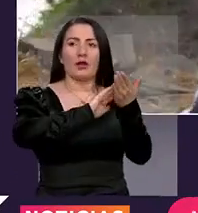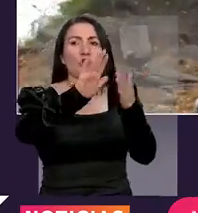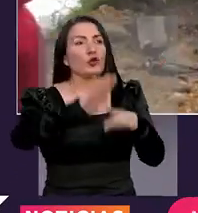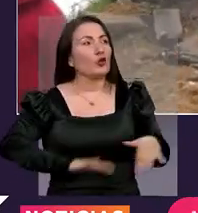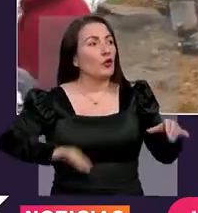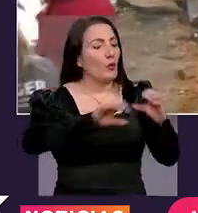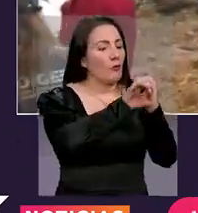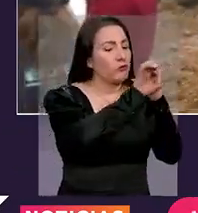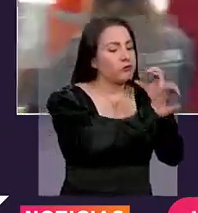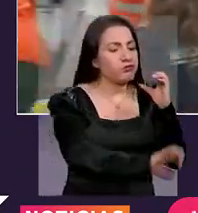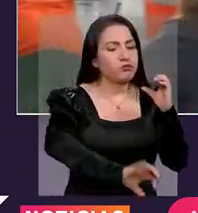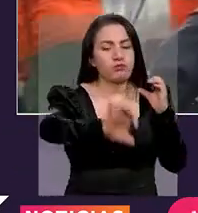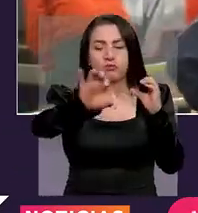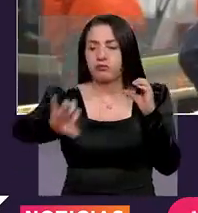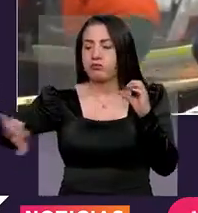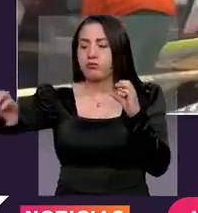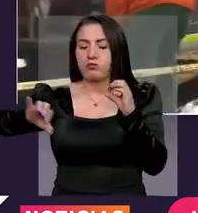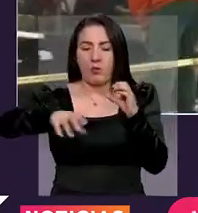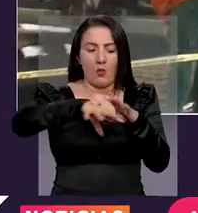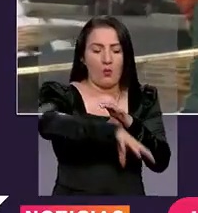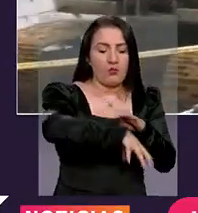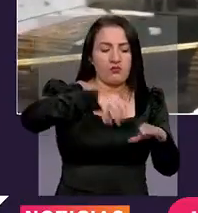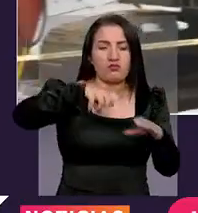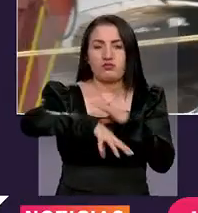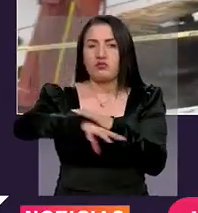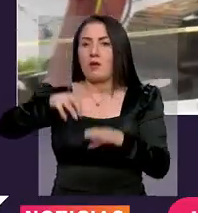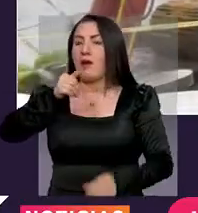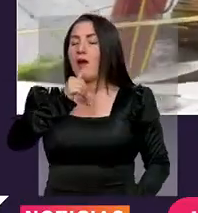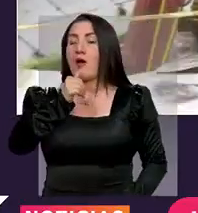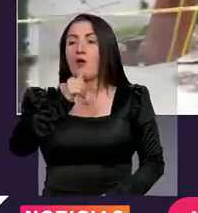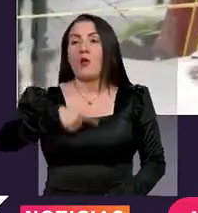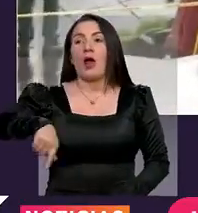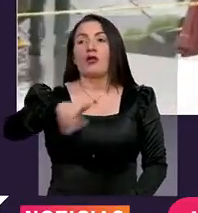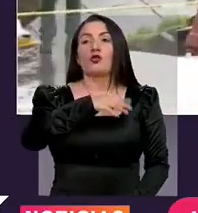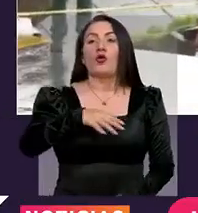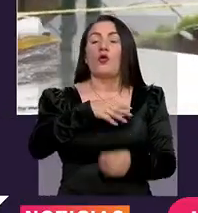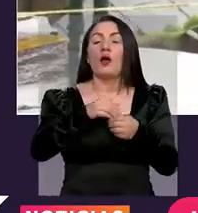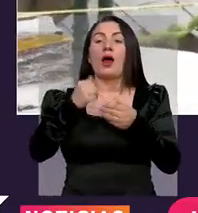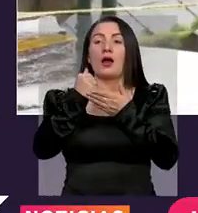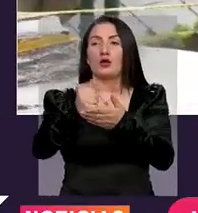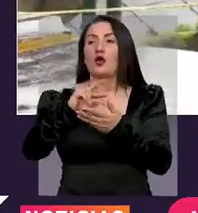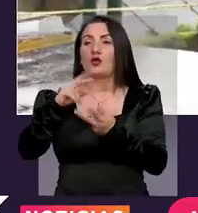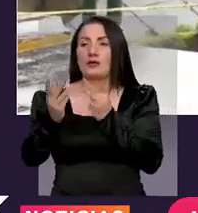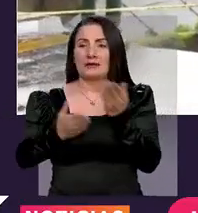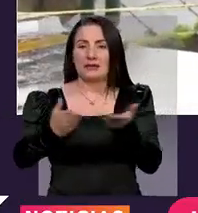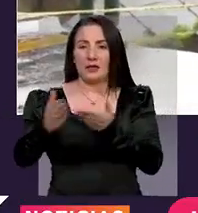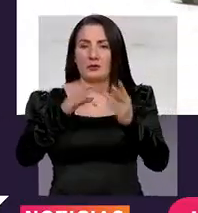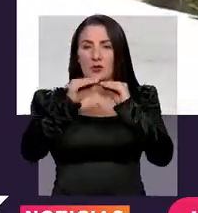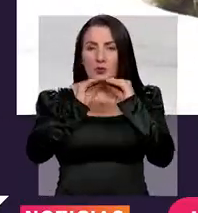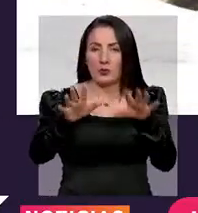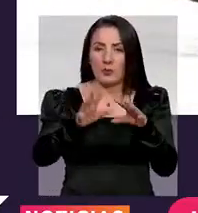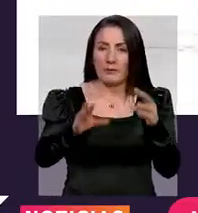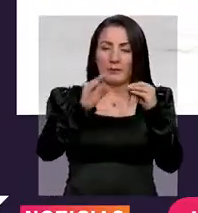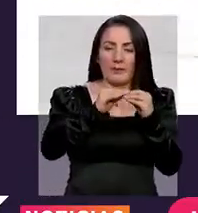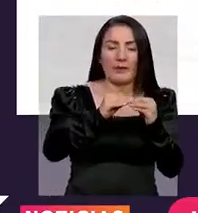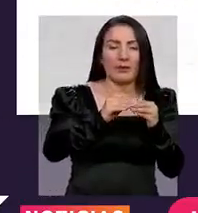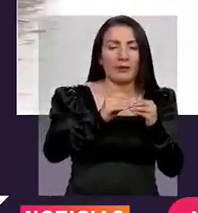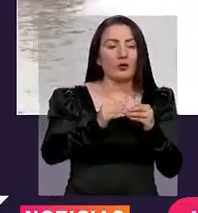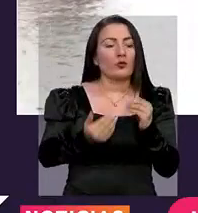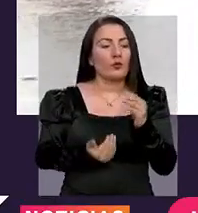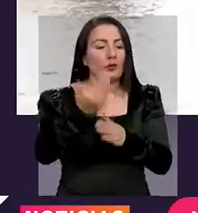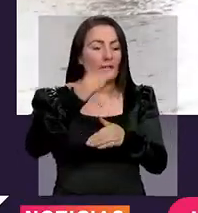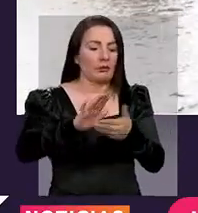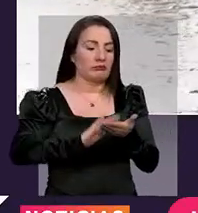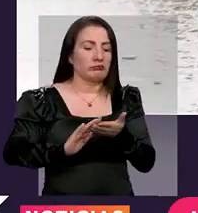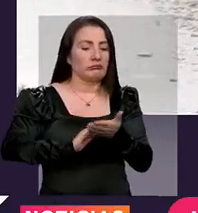de la tubería que se pudo haber visto afectada, del sistema de acueducto, alcantarillado y otros servicios públicos, así como la reconformación de la